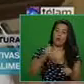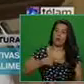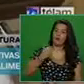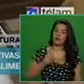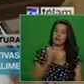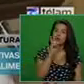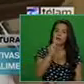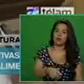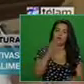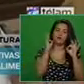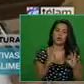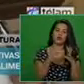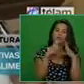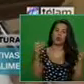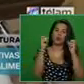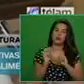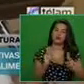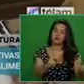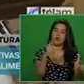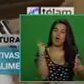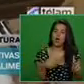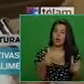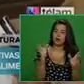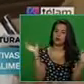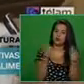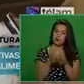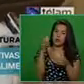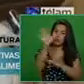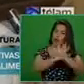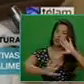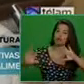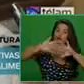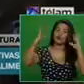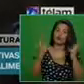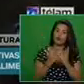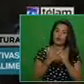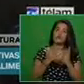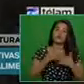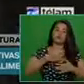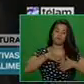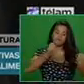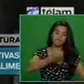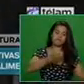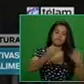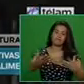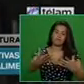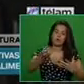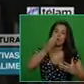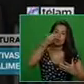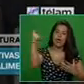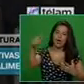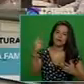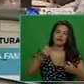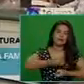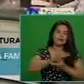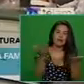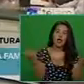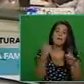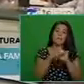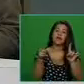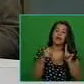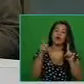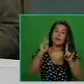y capitalizar esta oportunidad que tiene la región en el mundo de ser abastecedores de alimentos, pero sin descuidar lo que es el abastecimiento